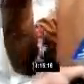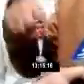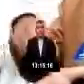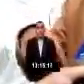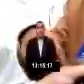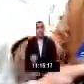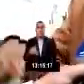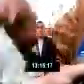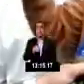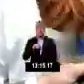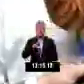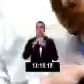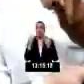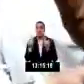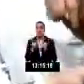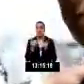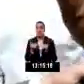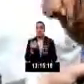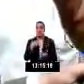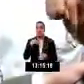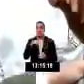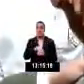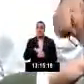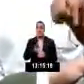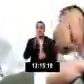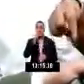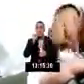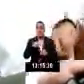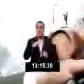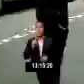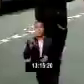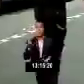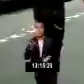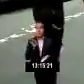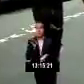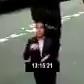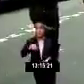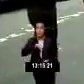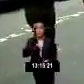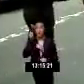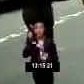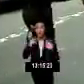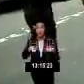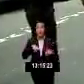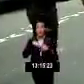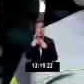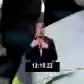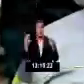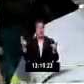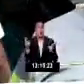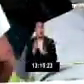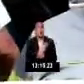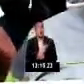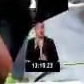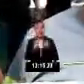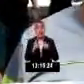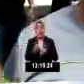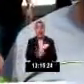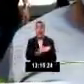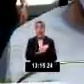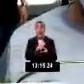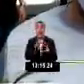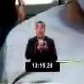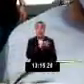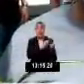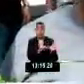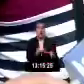Los tenemos con familiares y aquí estamos los que podemos representar. La situación es grave, sostiene, pues ni las viudas de héroes del CENEPA han recibido